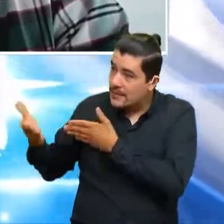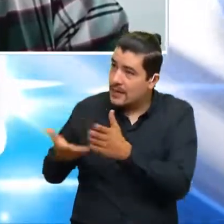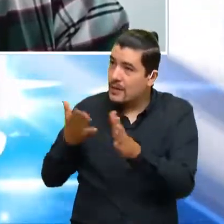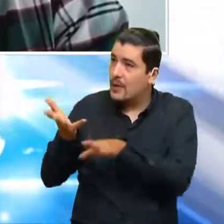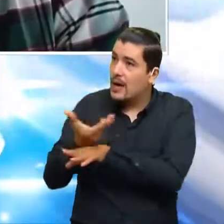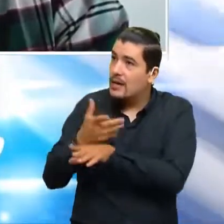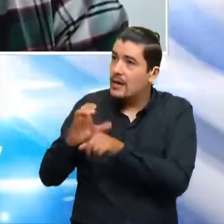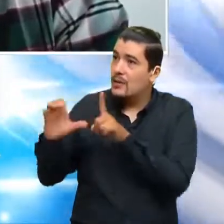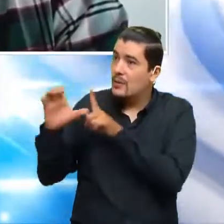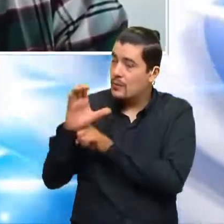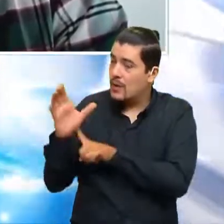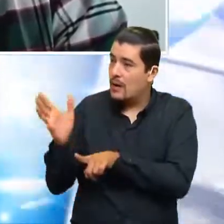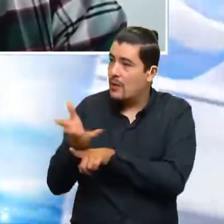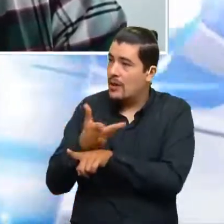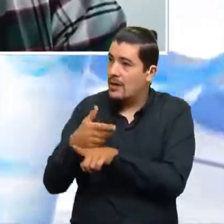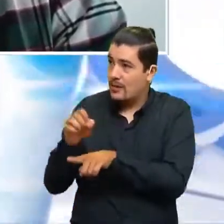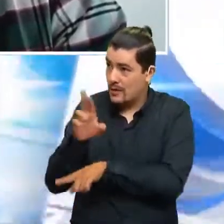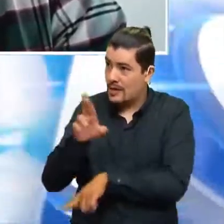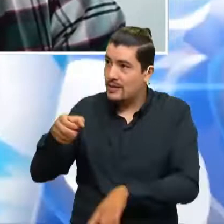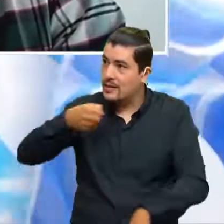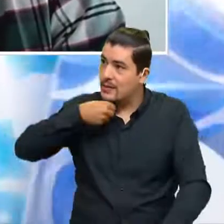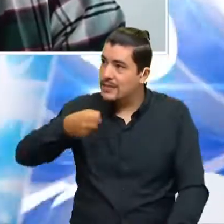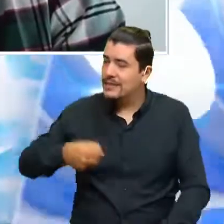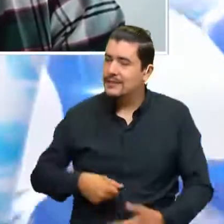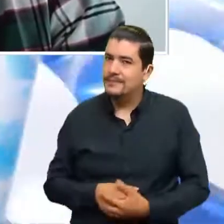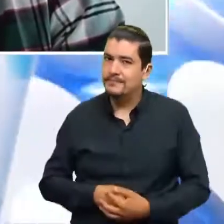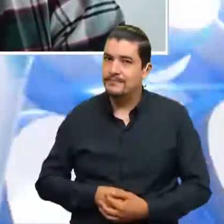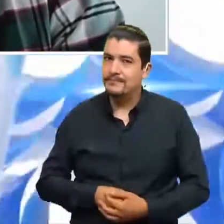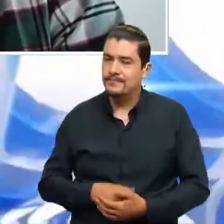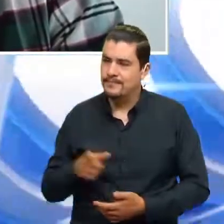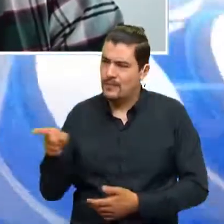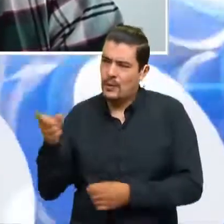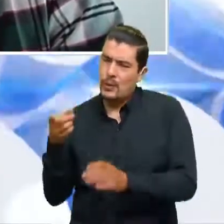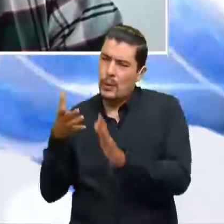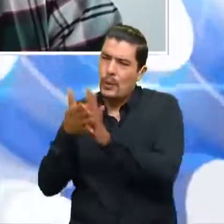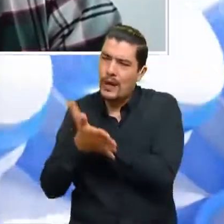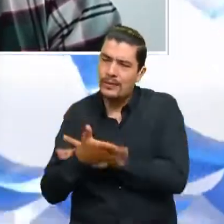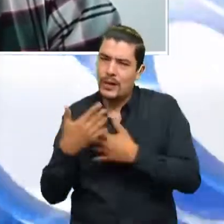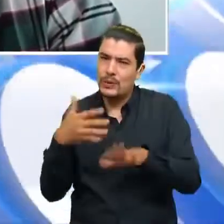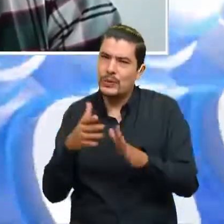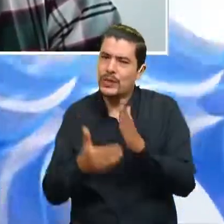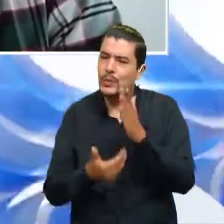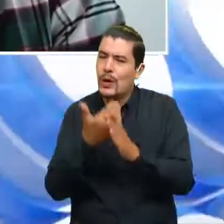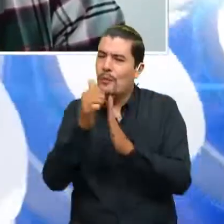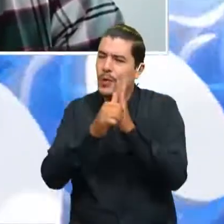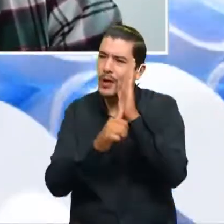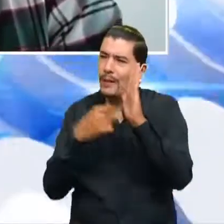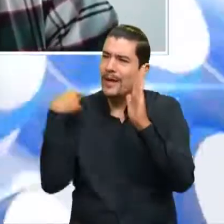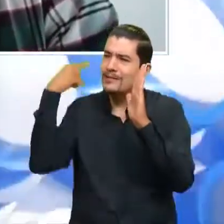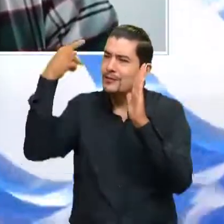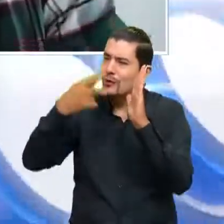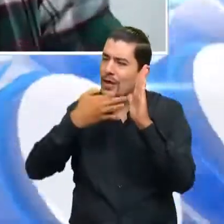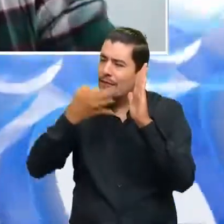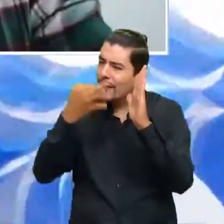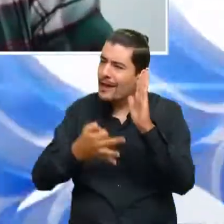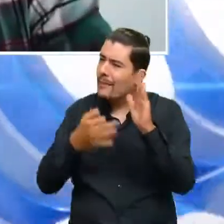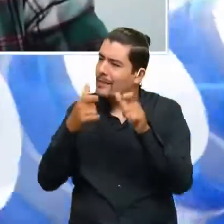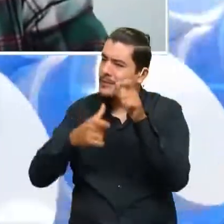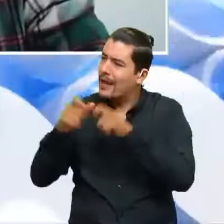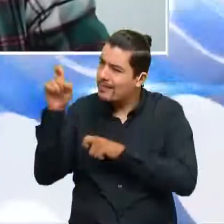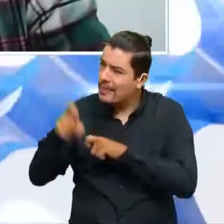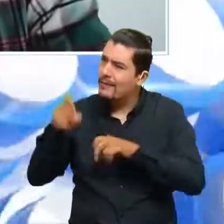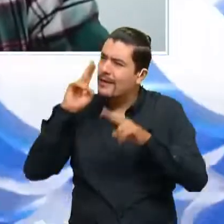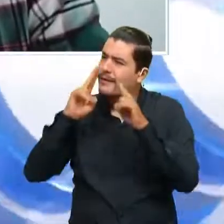Noticias. Hablemos, contémosle a los televidentes por qué no se pueden perder Historia Real. Bueno, muchísimas gracias